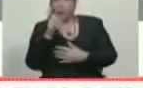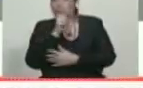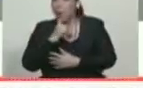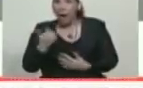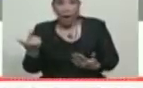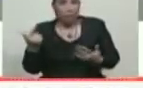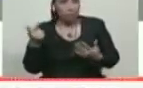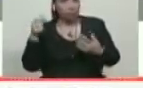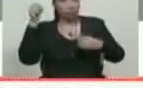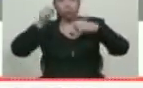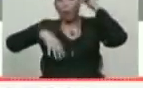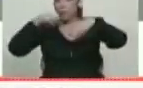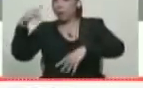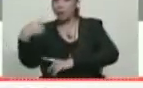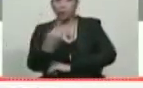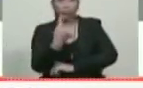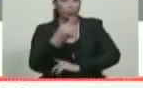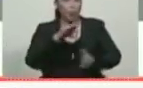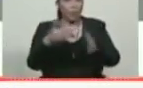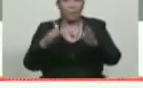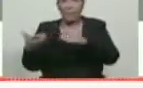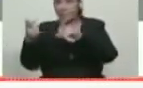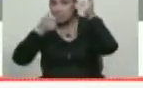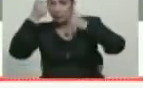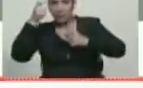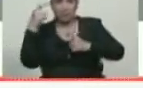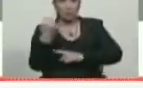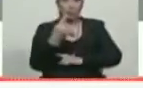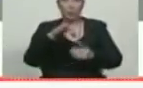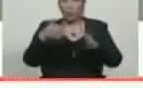bombas, solo mata chavistas o solo mata venezolanos.